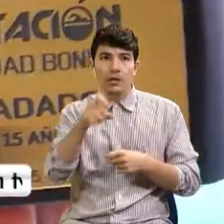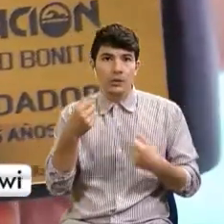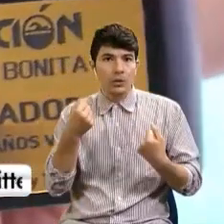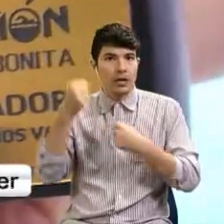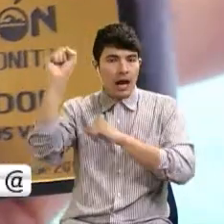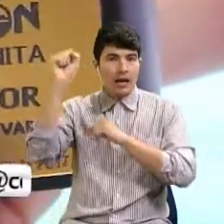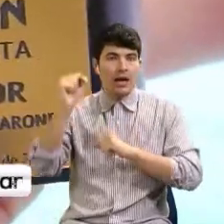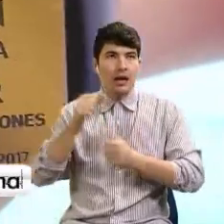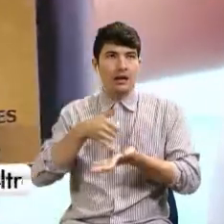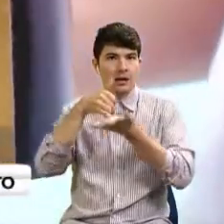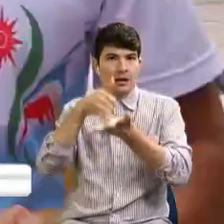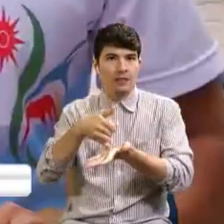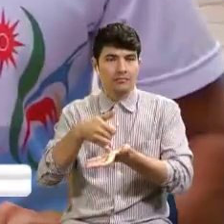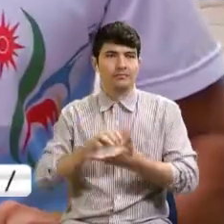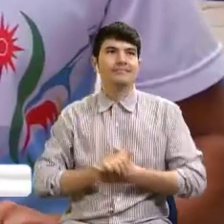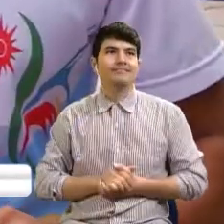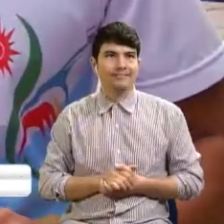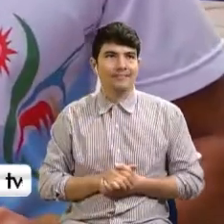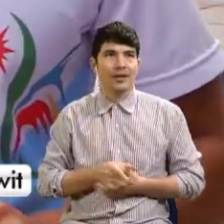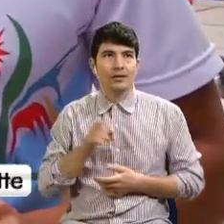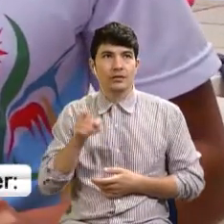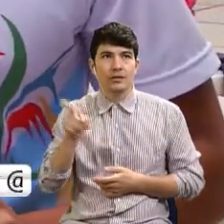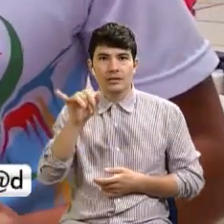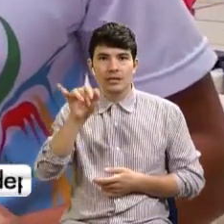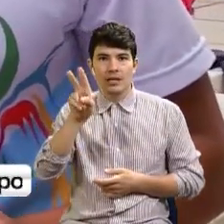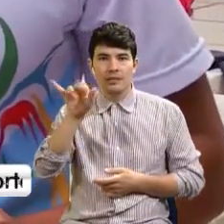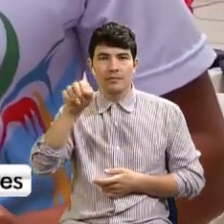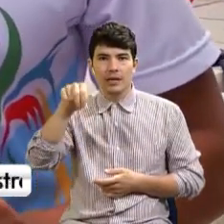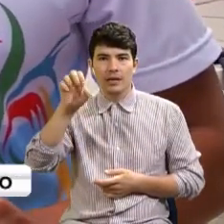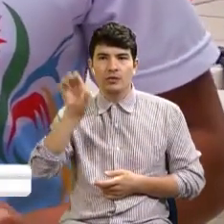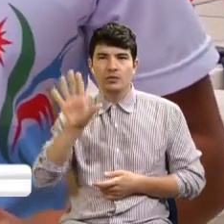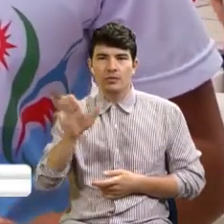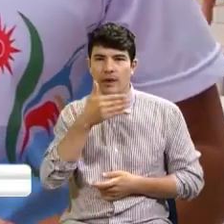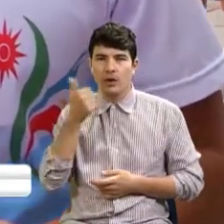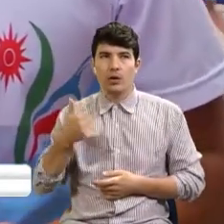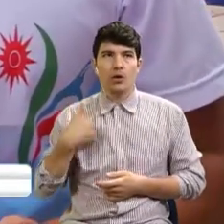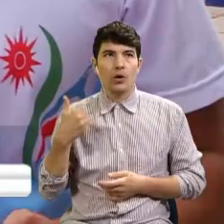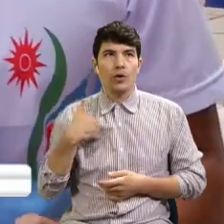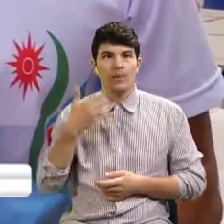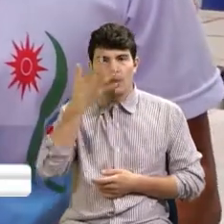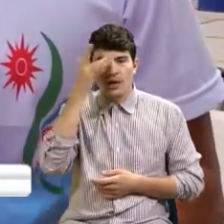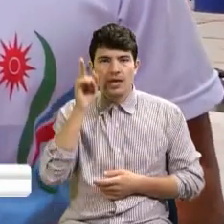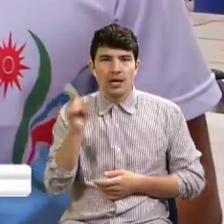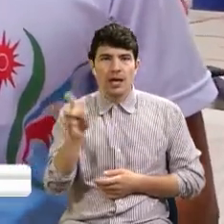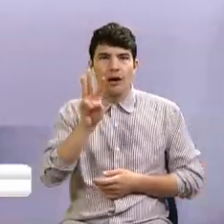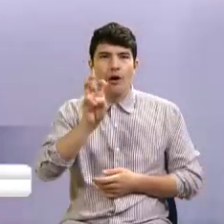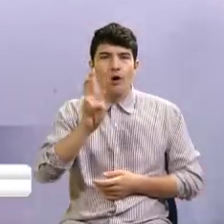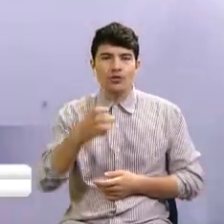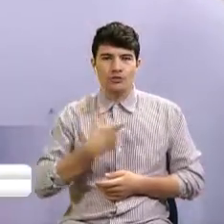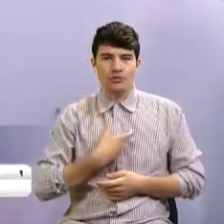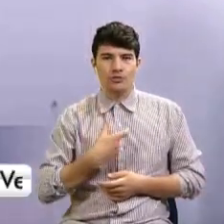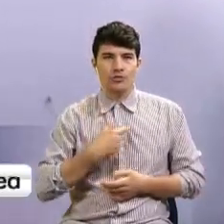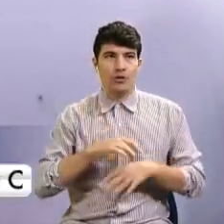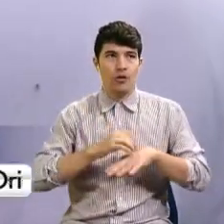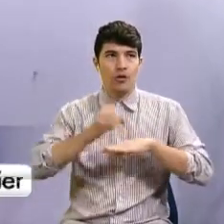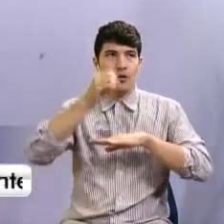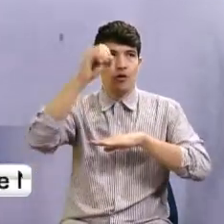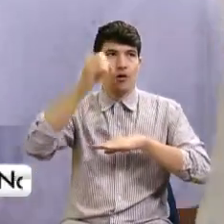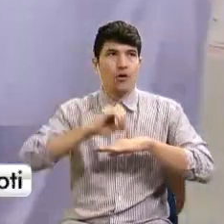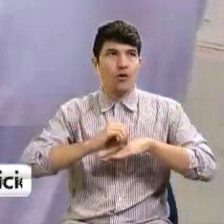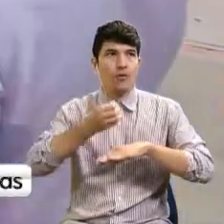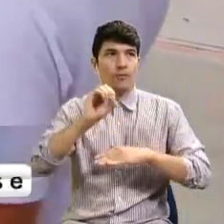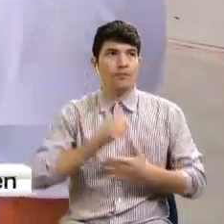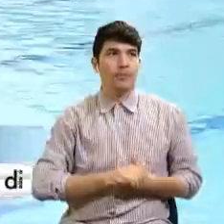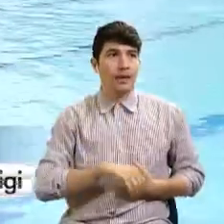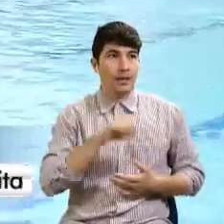la copa ciudad bonita silvino fue elegido como el mejor de la categoría juvenil al colgarse ocho preseas doradas fue un torneo